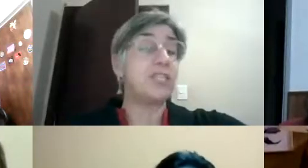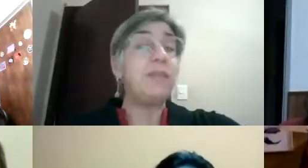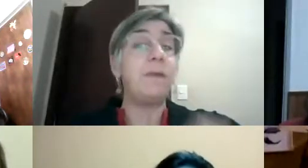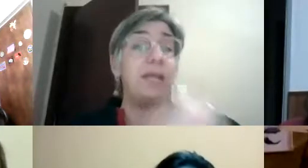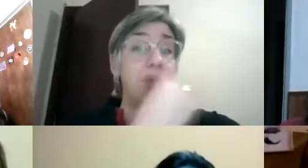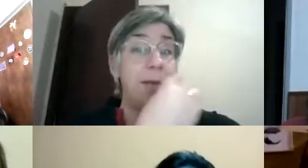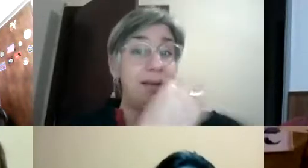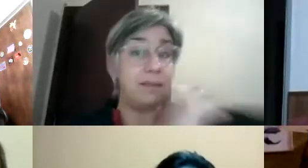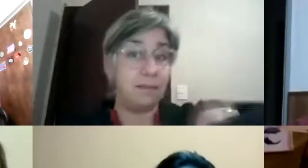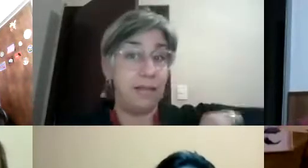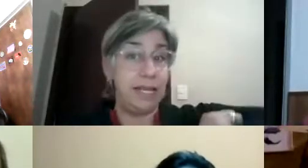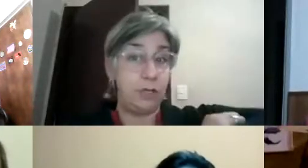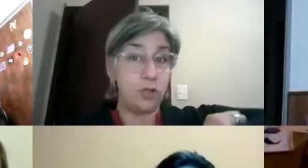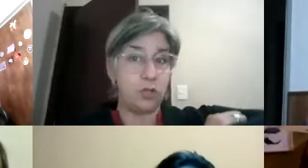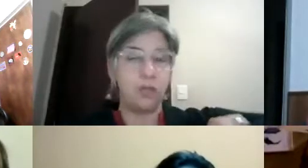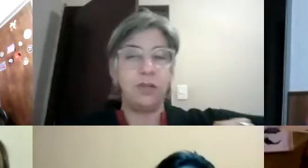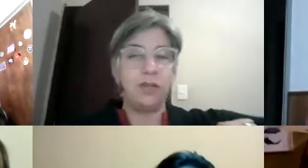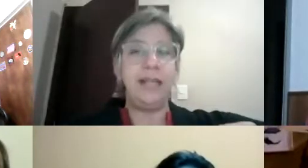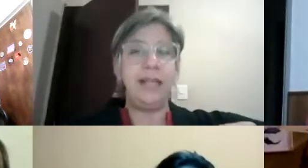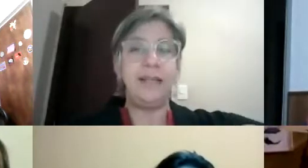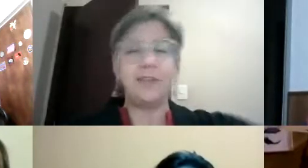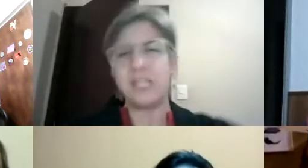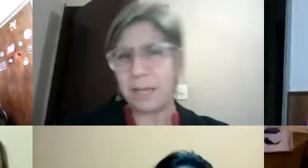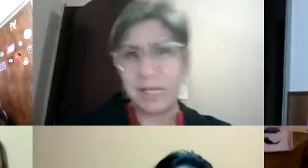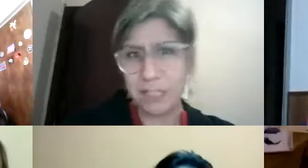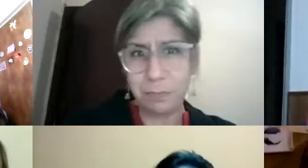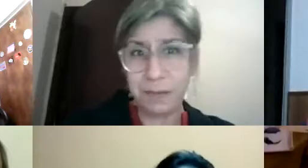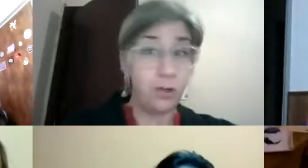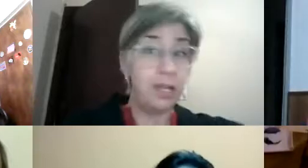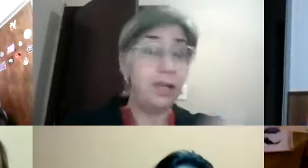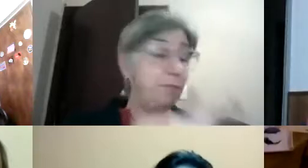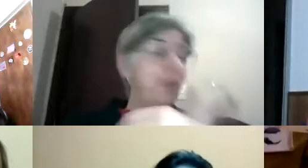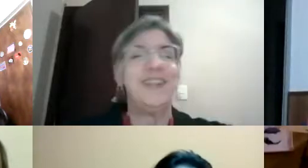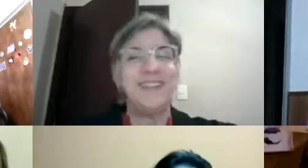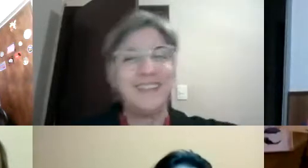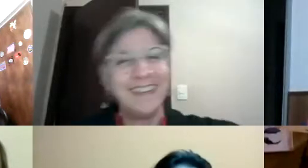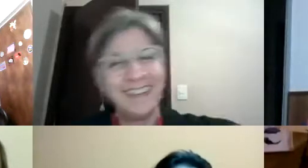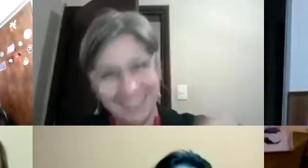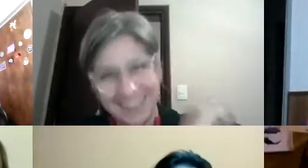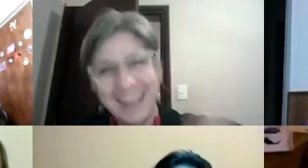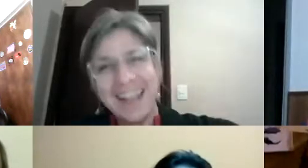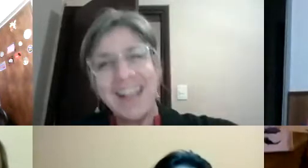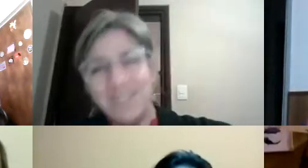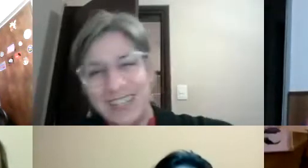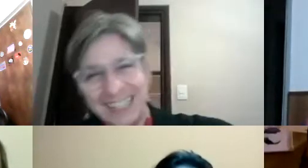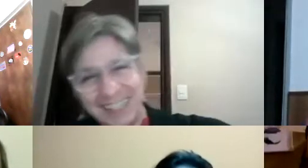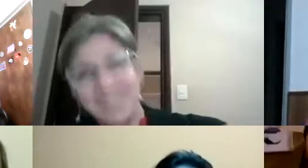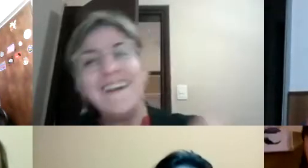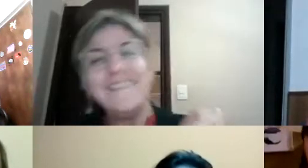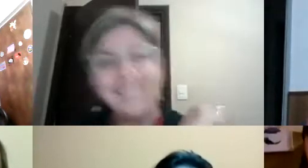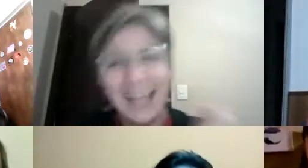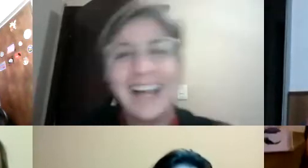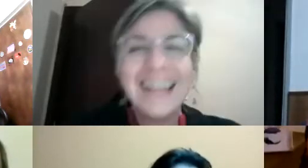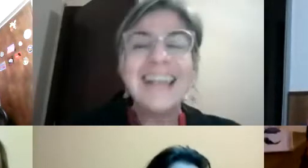el anticonceptivo, en vez de tomar el coso, no sé si se llama chip, perdón. No. El implante.